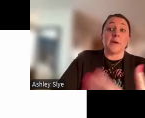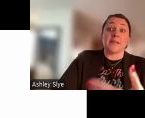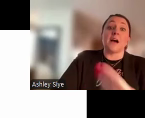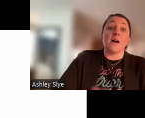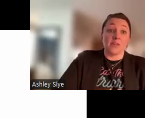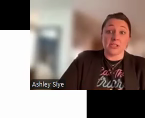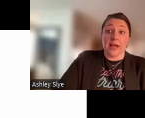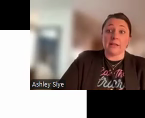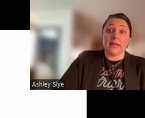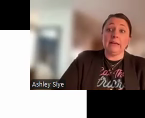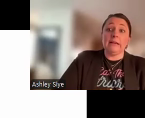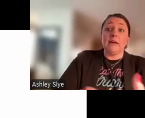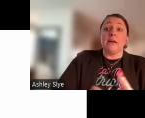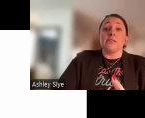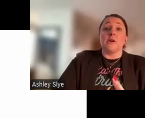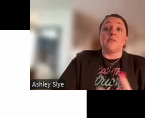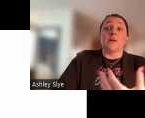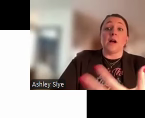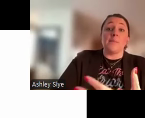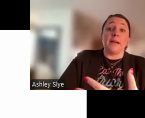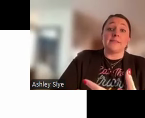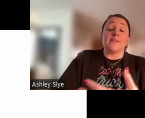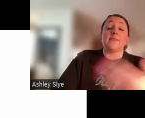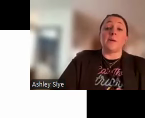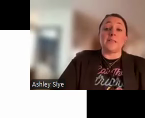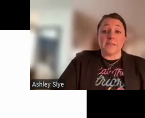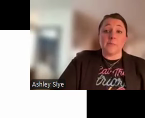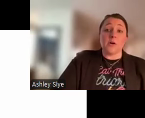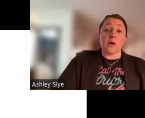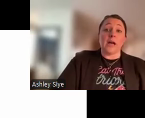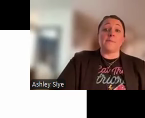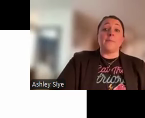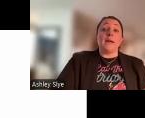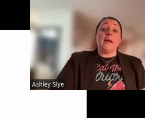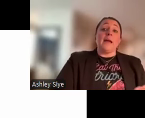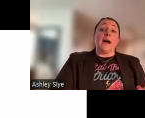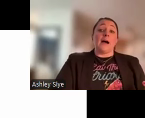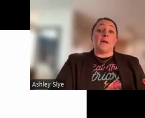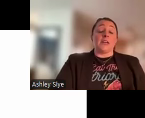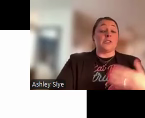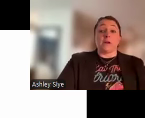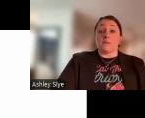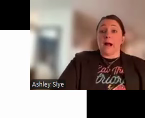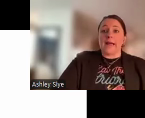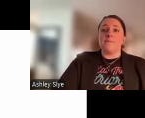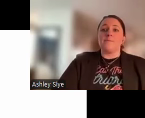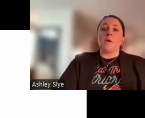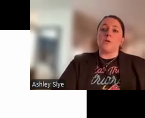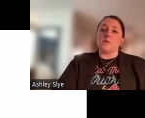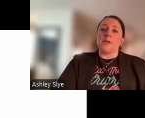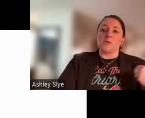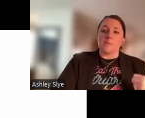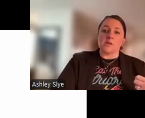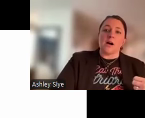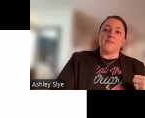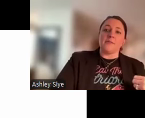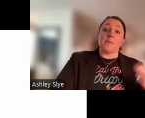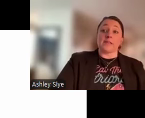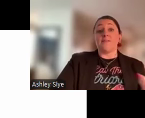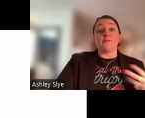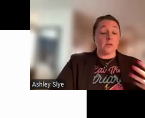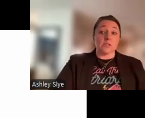pensar en el transporte, que es pensar que se respete la confidencialidad, es decir, que si vienen de un